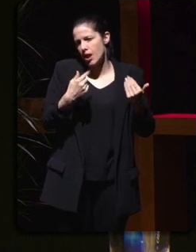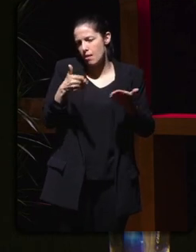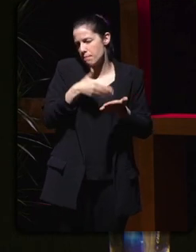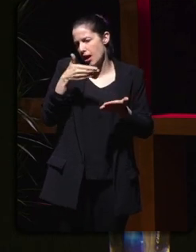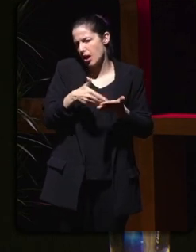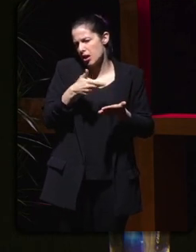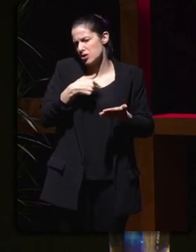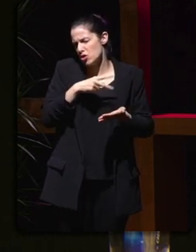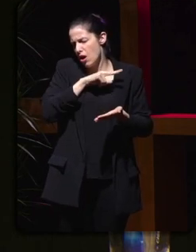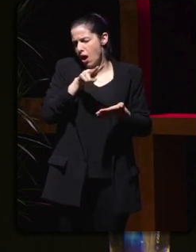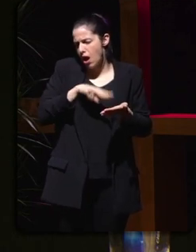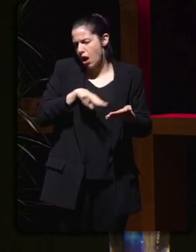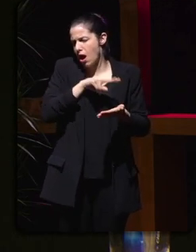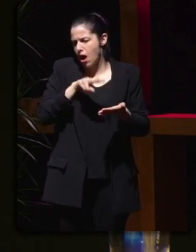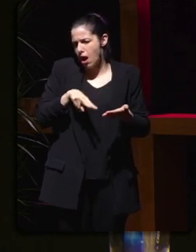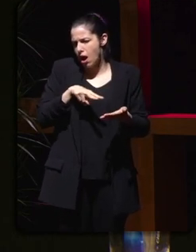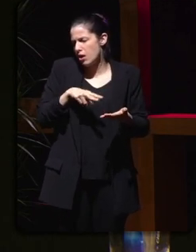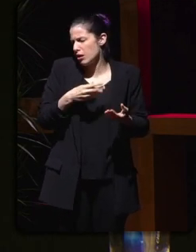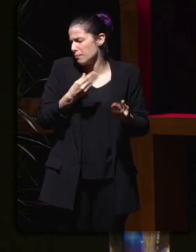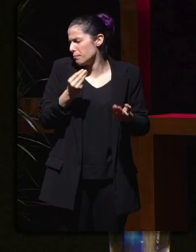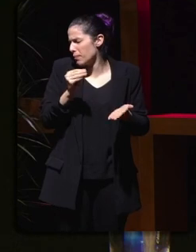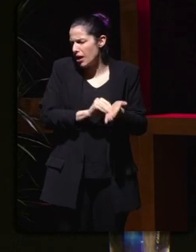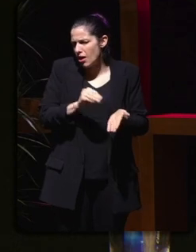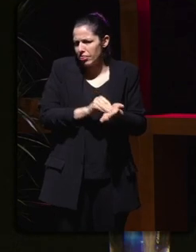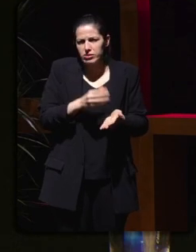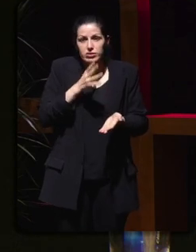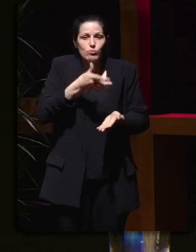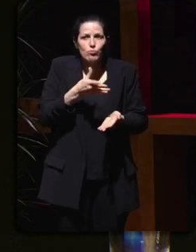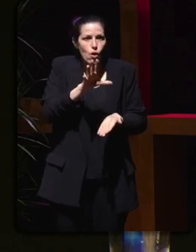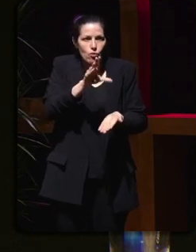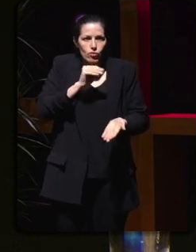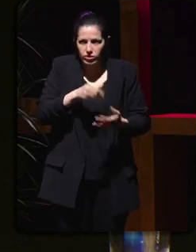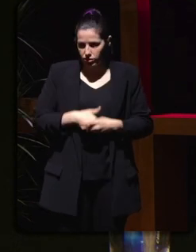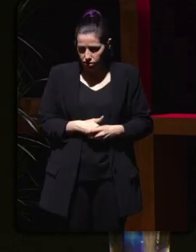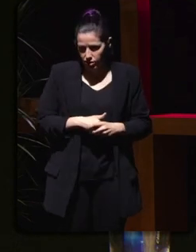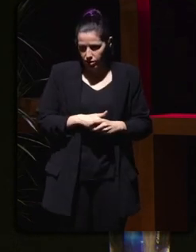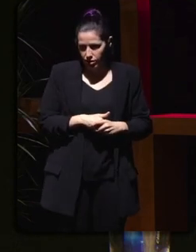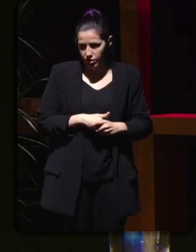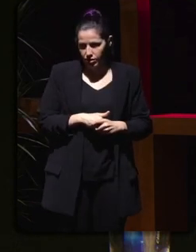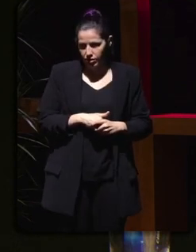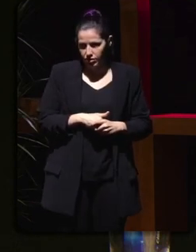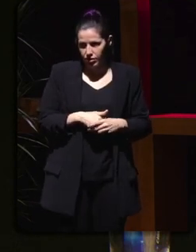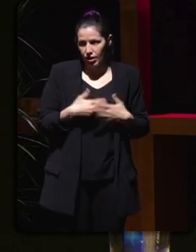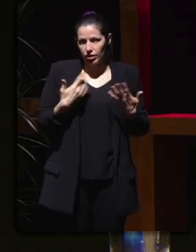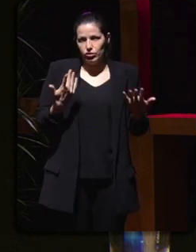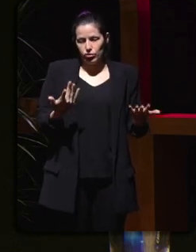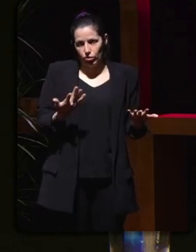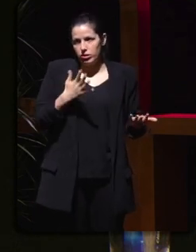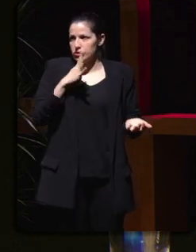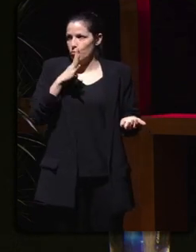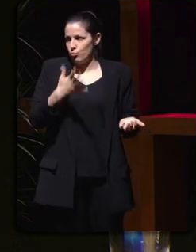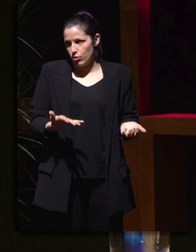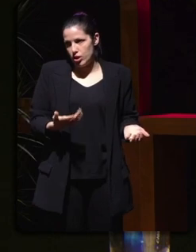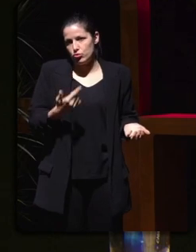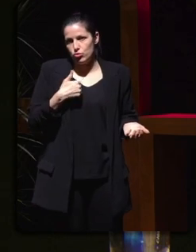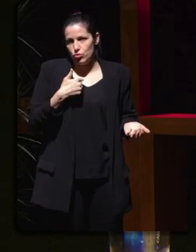leer un montón de veces porque no la entendía os he ahorrado ese trabajo contra el librillos de na O sea que ya nada más por eso tengo